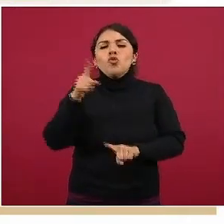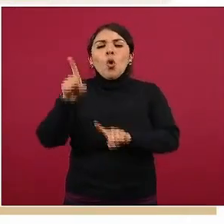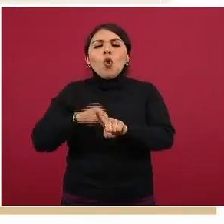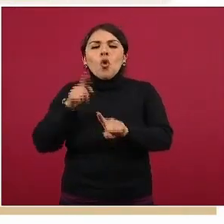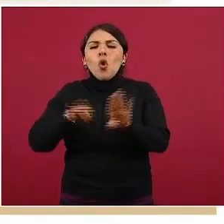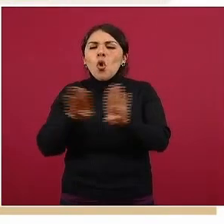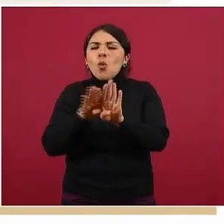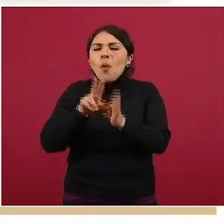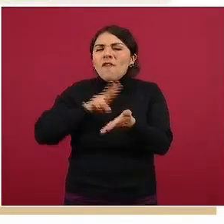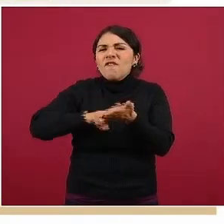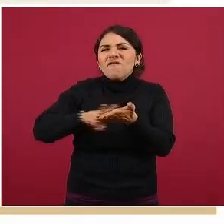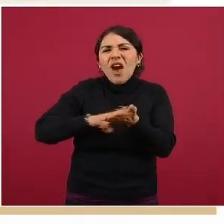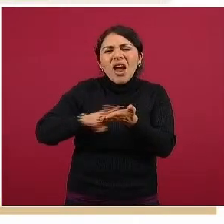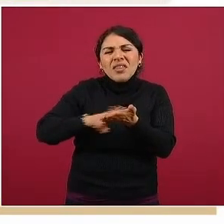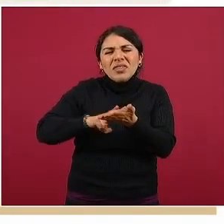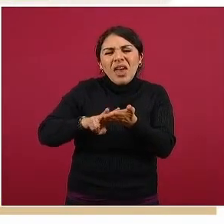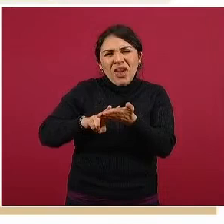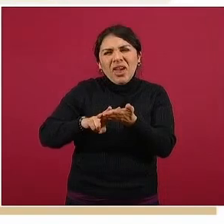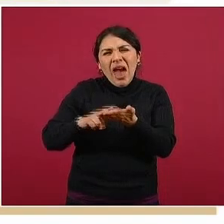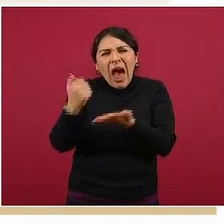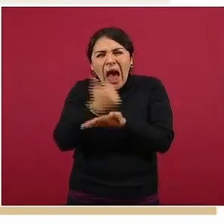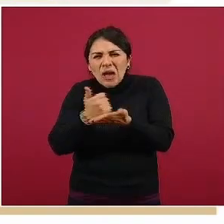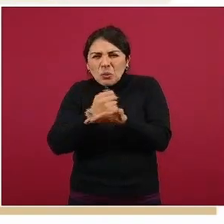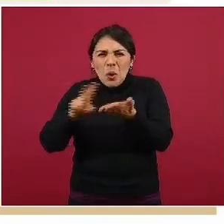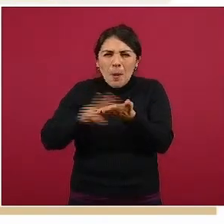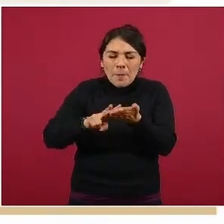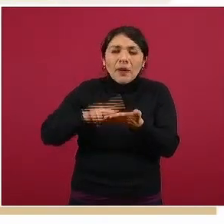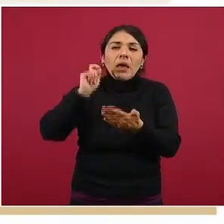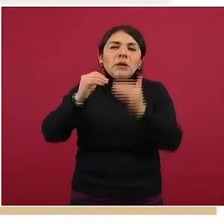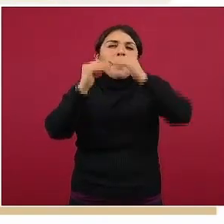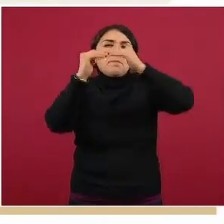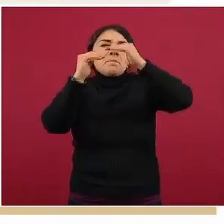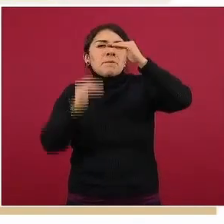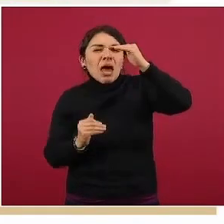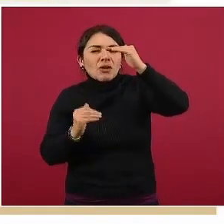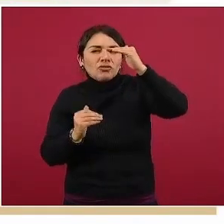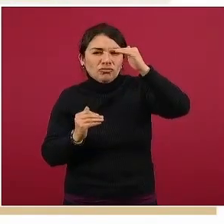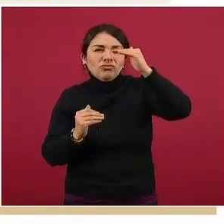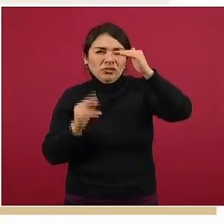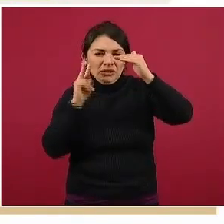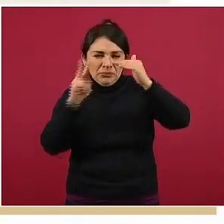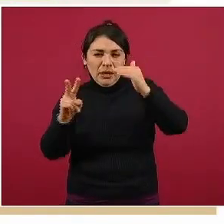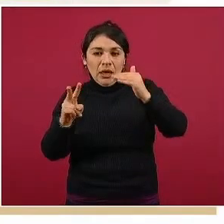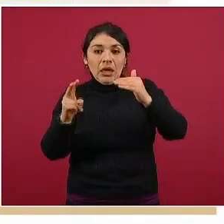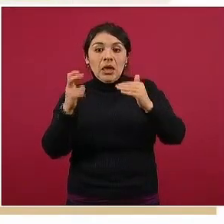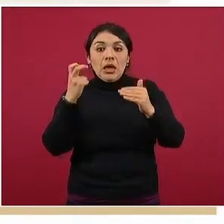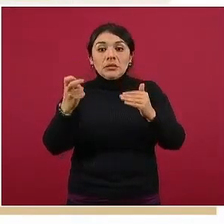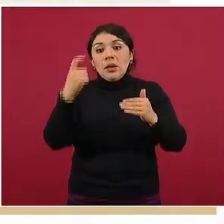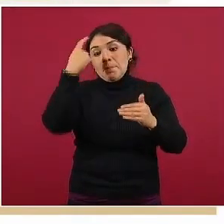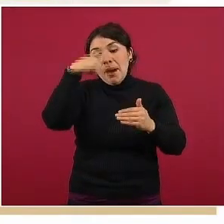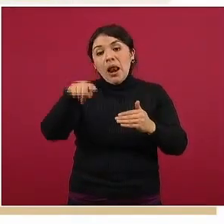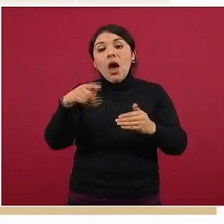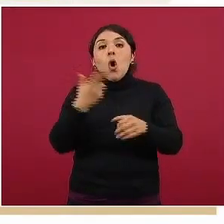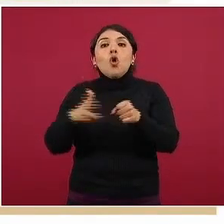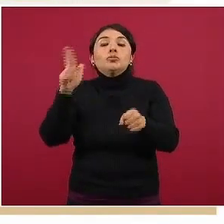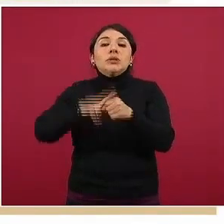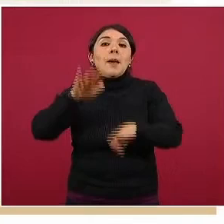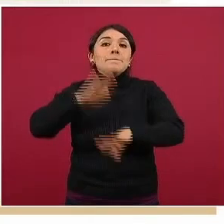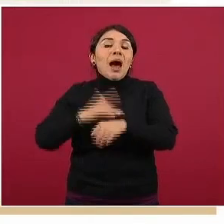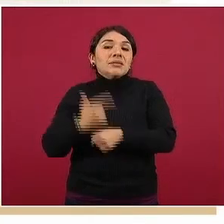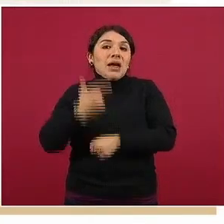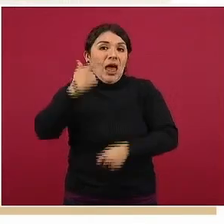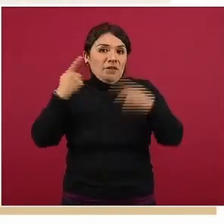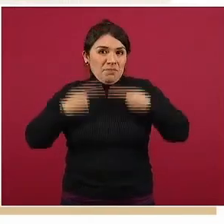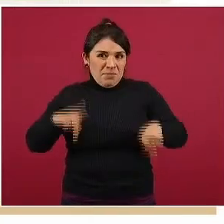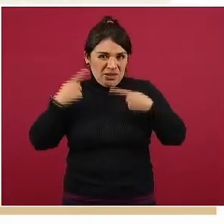que es ostensiblemente menor que lo que se ve para hospitalización general, que es para